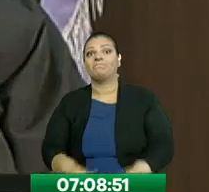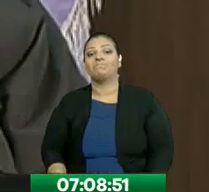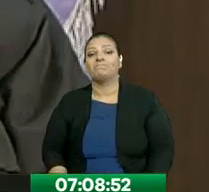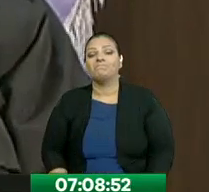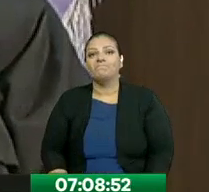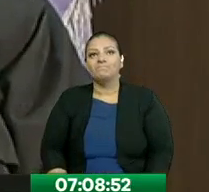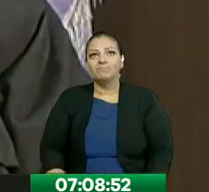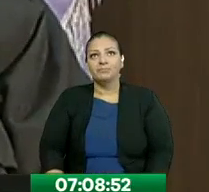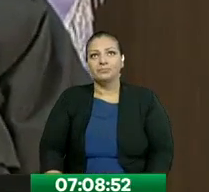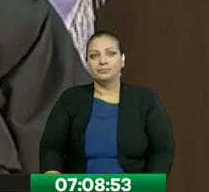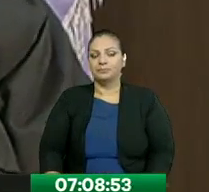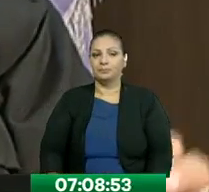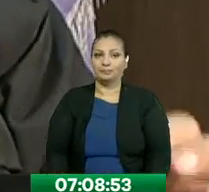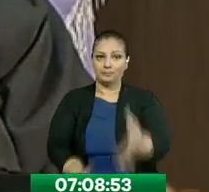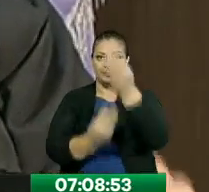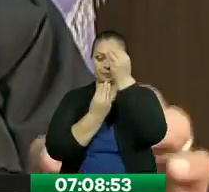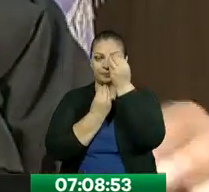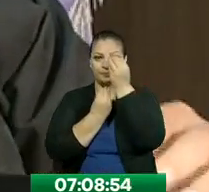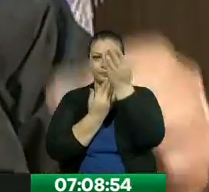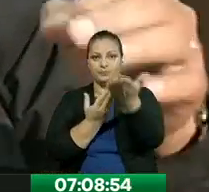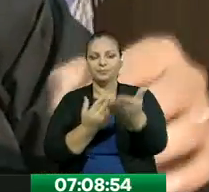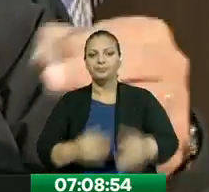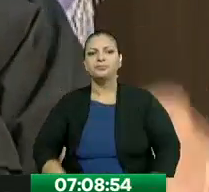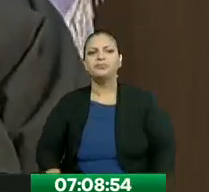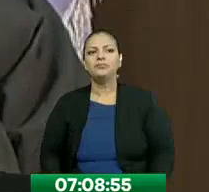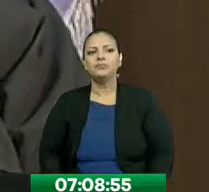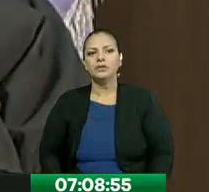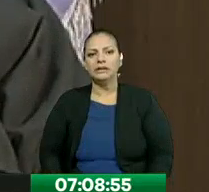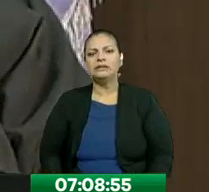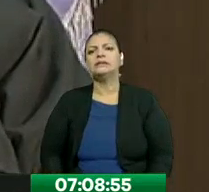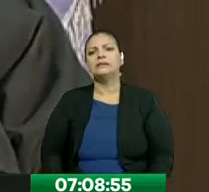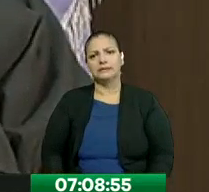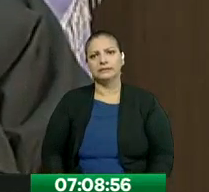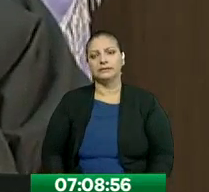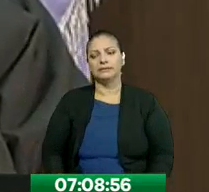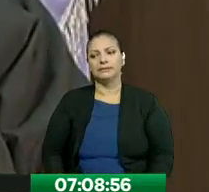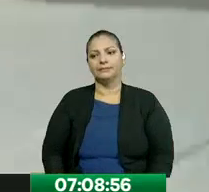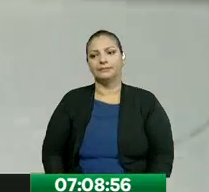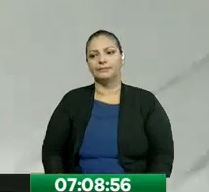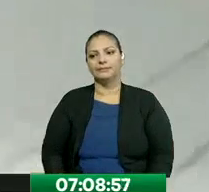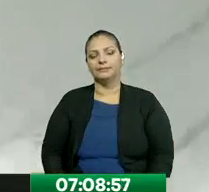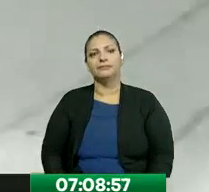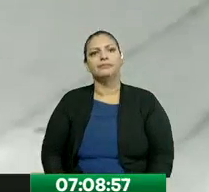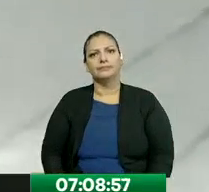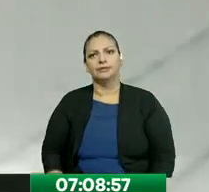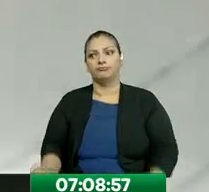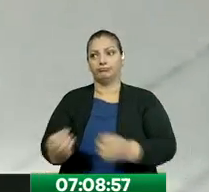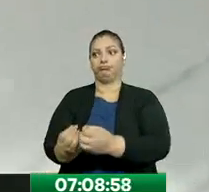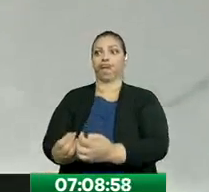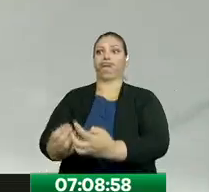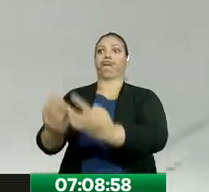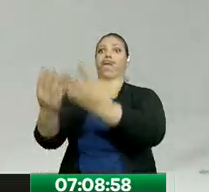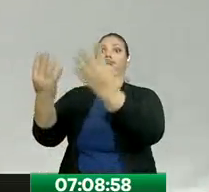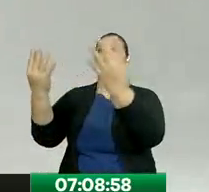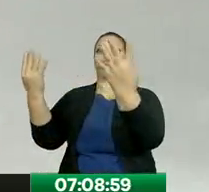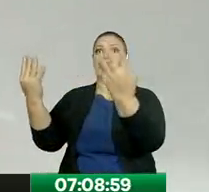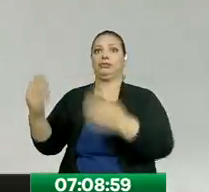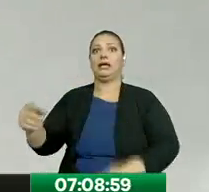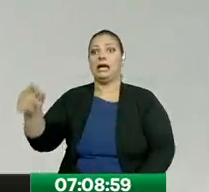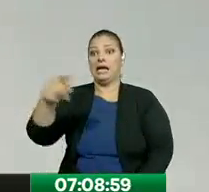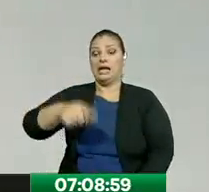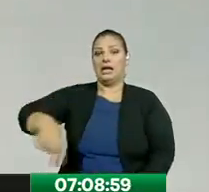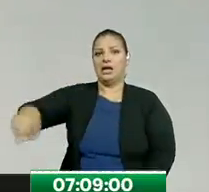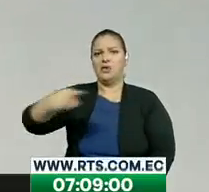Debo indicar que es la misma ciudadanía, el pueblo ecuatoriano, que en las urnas en el